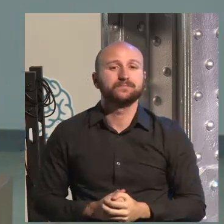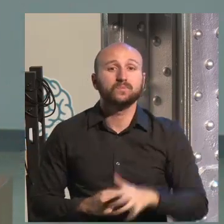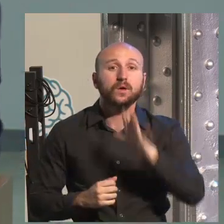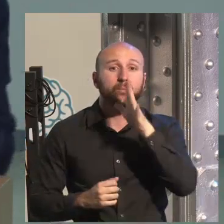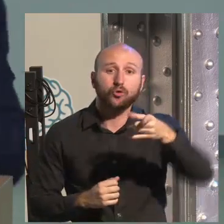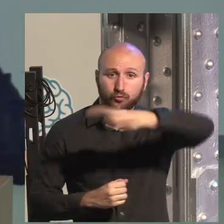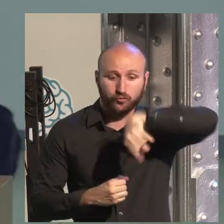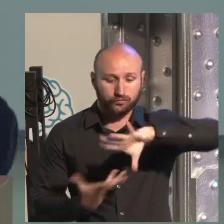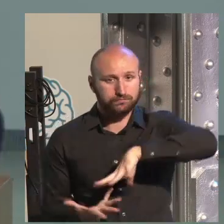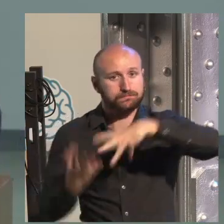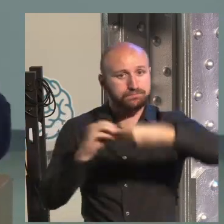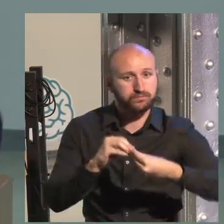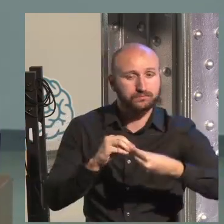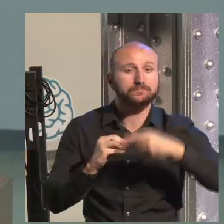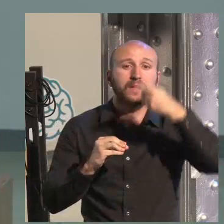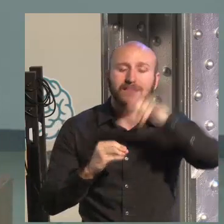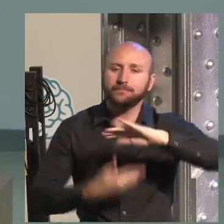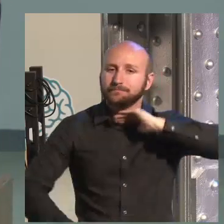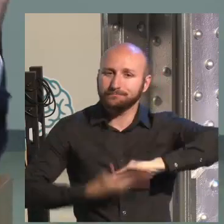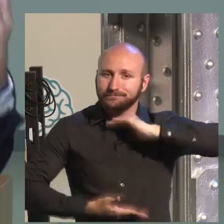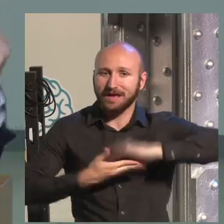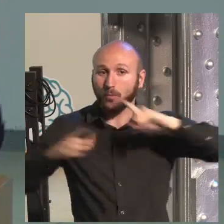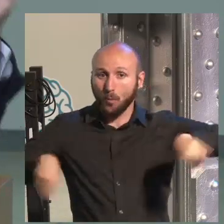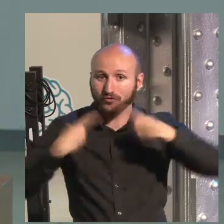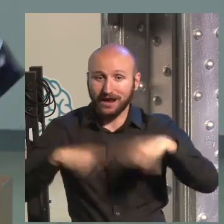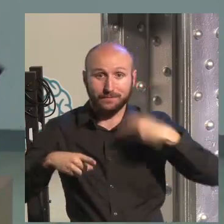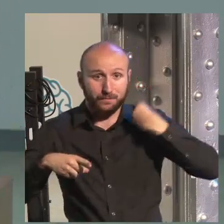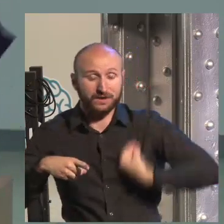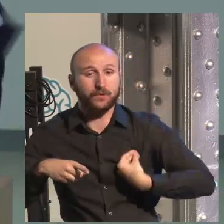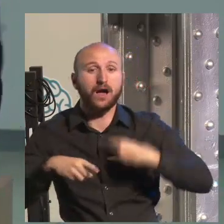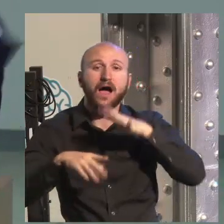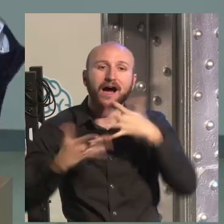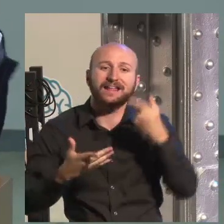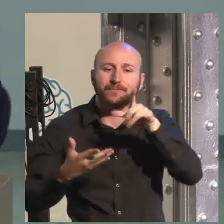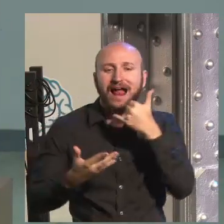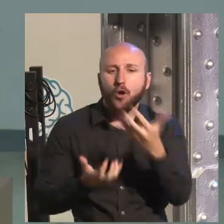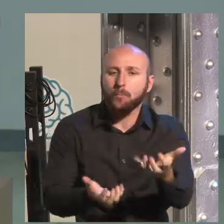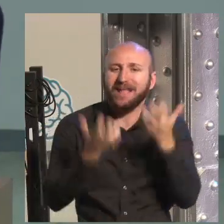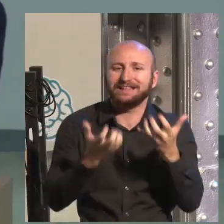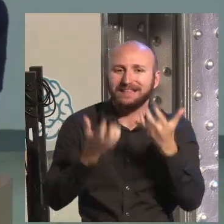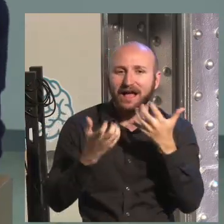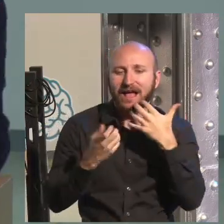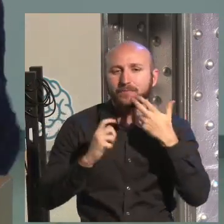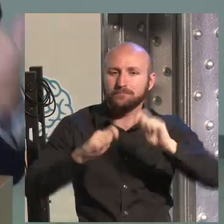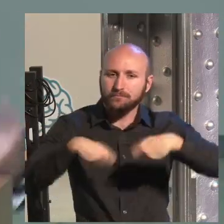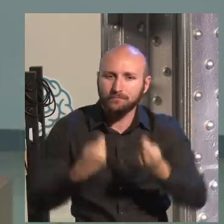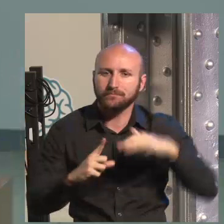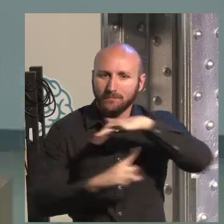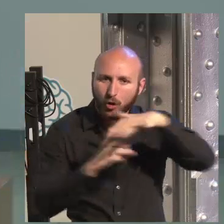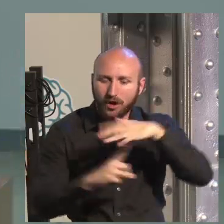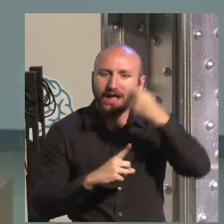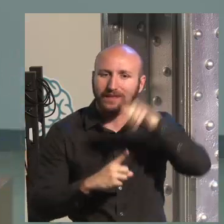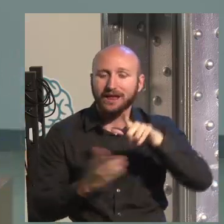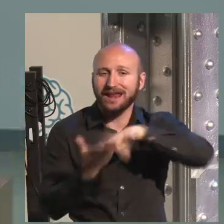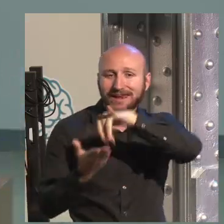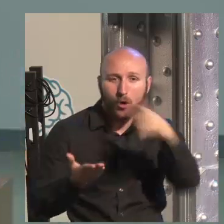nuestras adaptaciones, incluso nuestras capacidades musicales, tendrían que tener alguna ventaja ecológica. El lenguaje tendría que tener